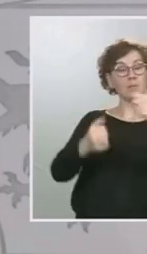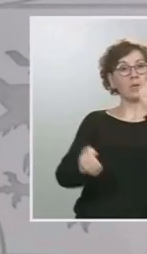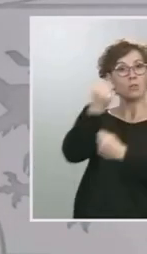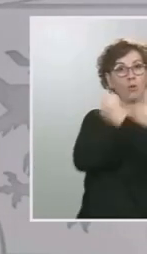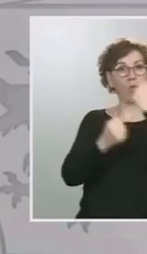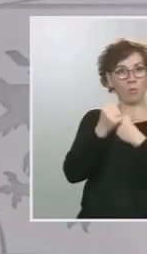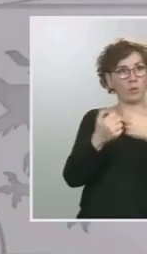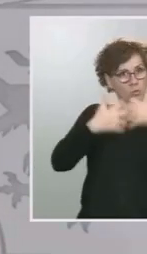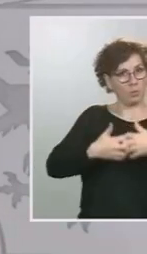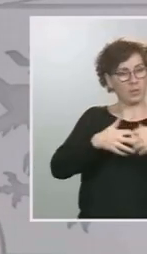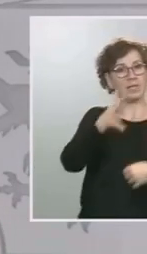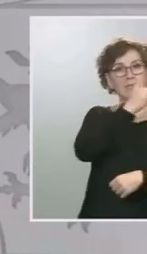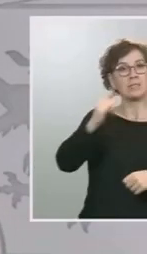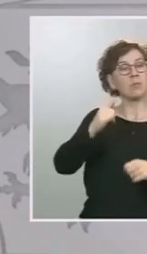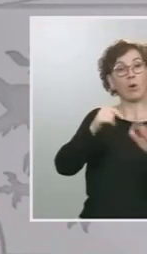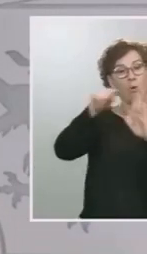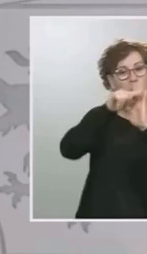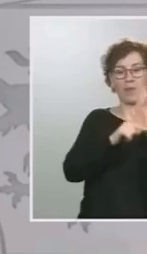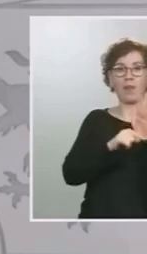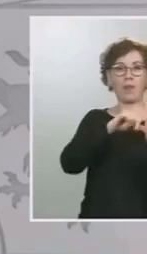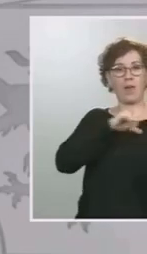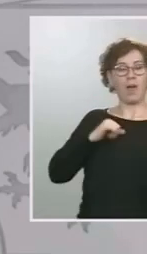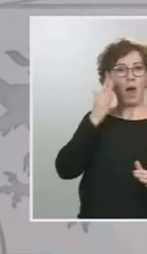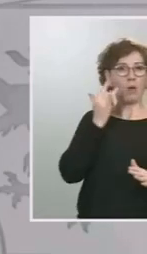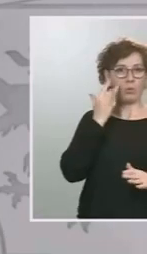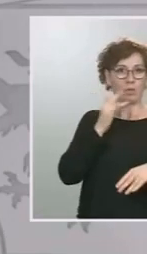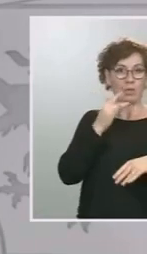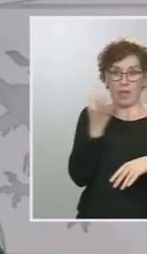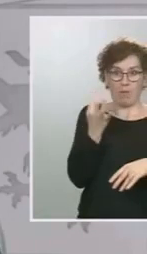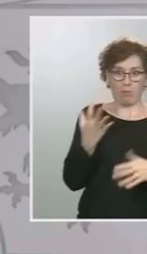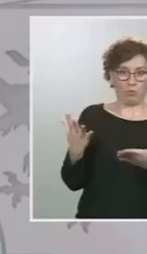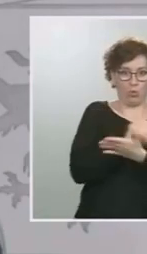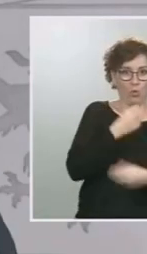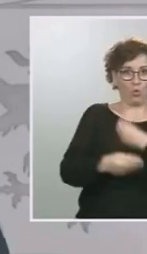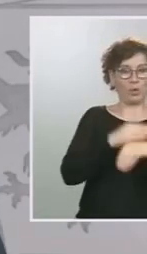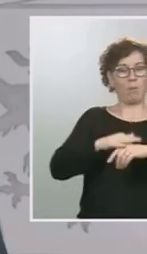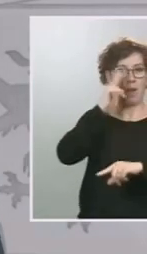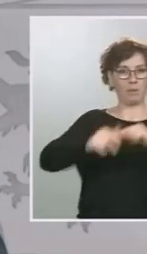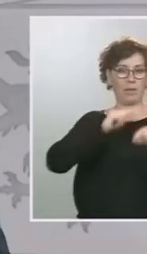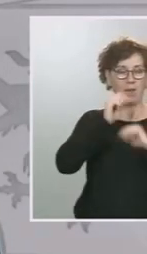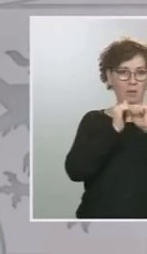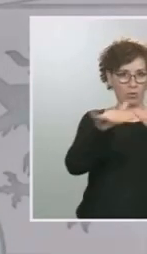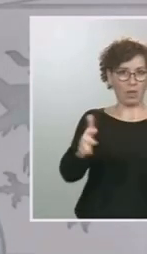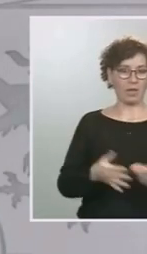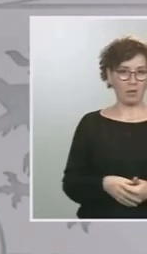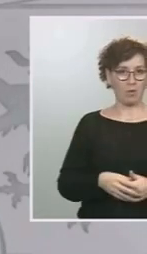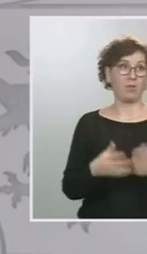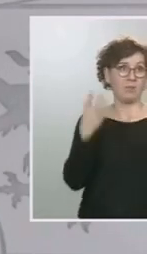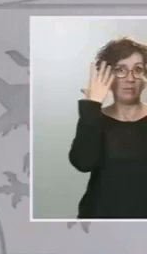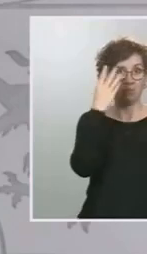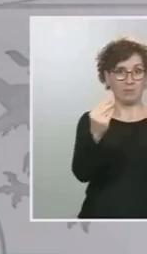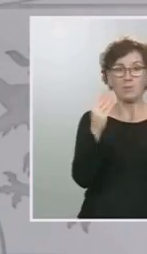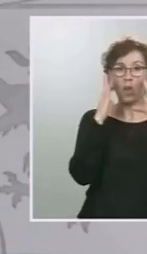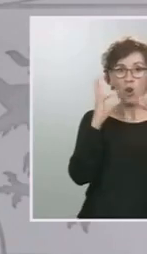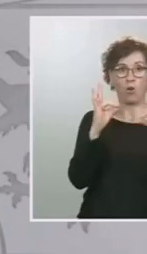cabreado, pero también está cabreado Hercullo, están cabreados los andaluces, porque es que no cuenta con ellos. Y digo yo, no sería, no